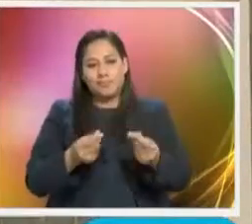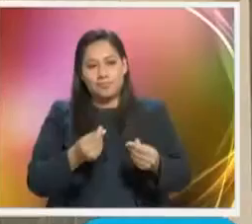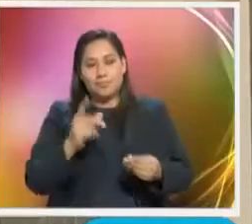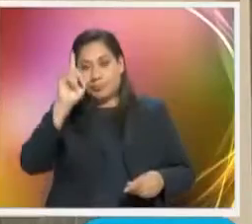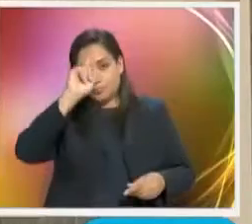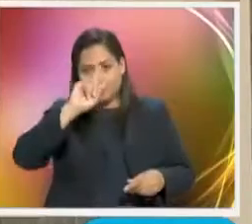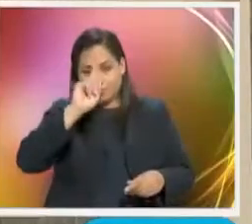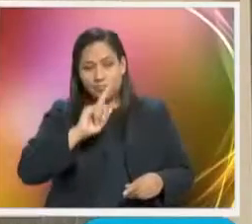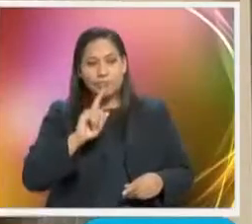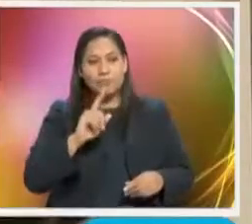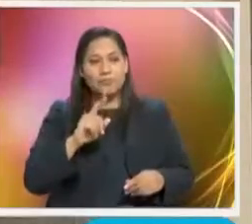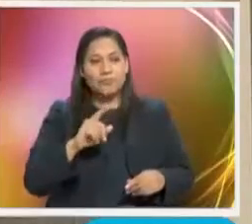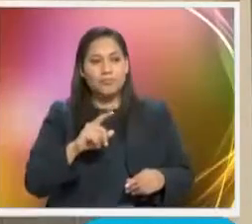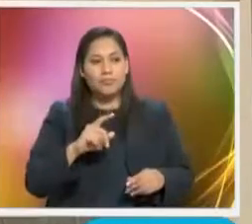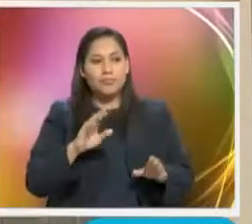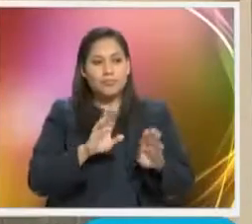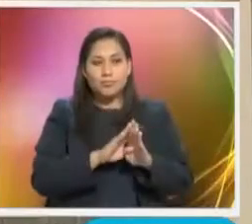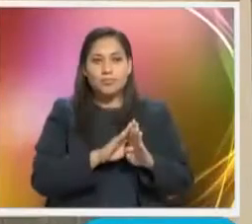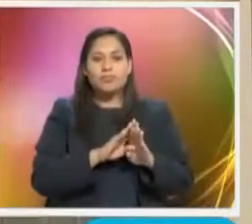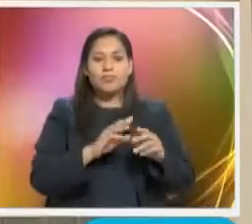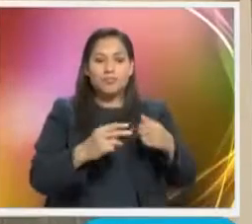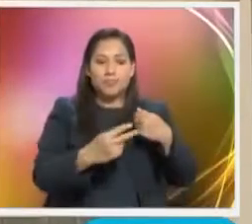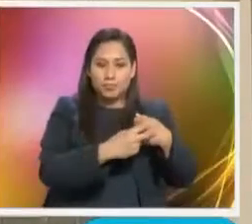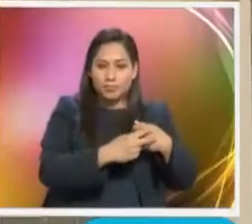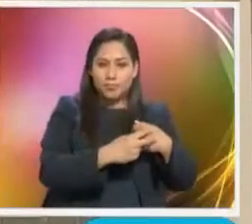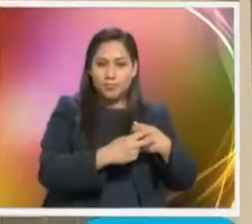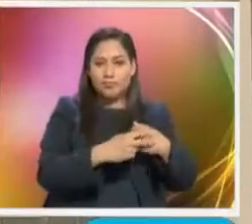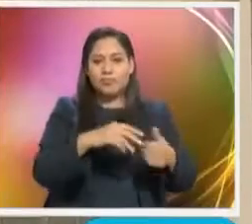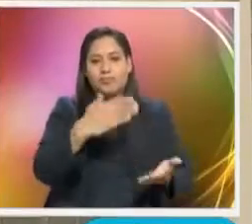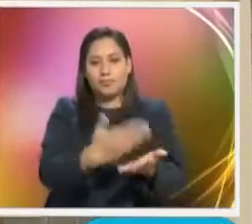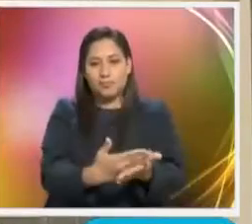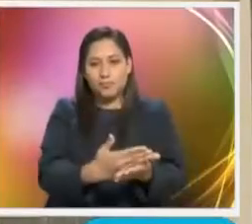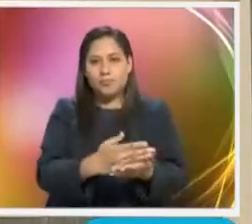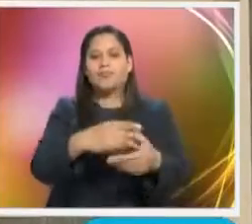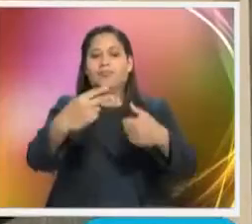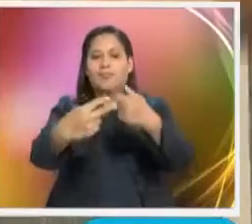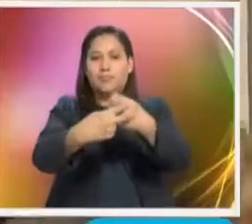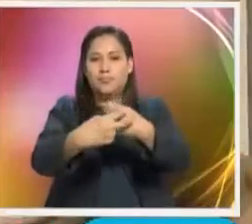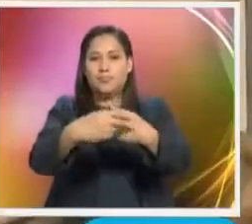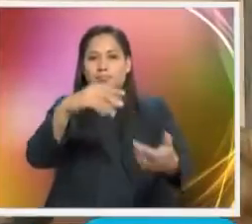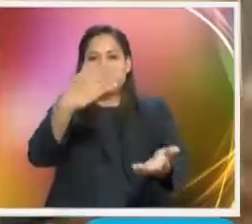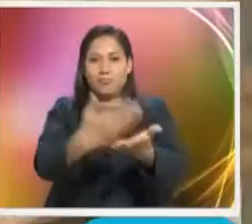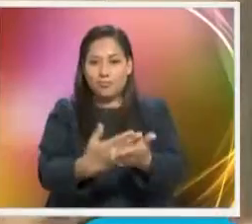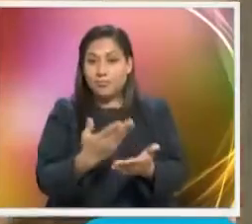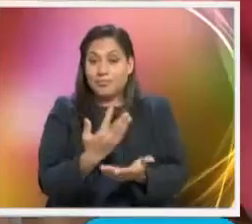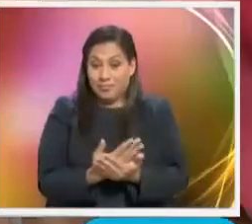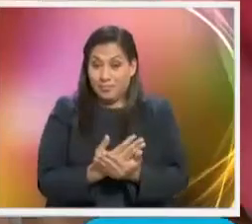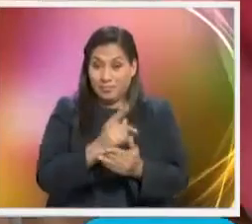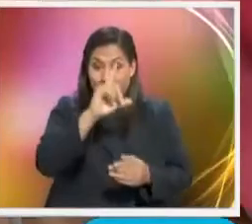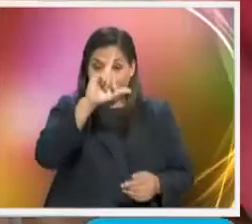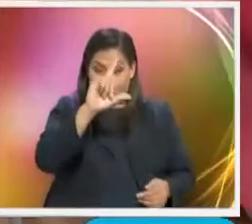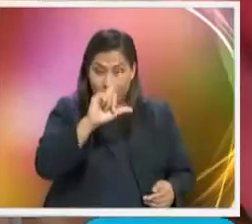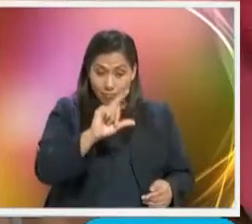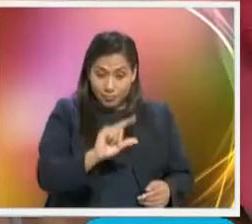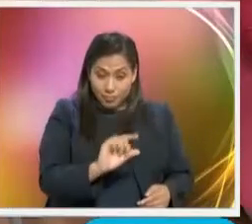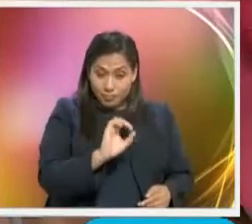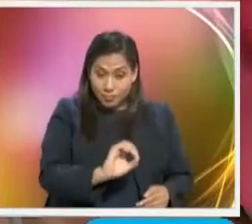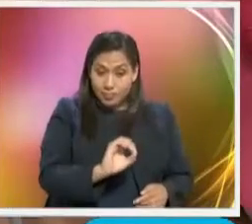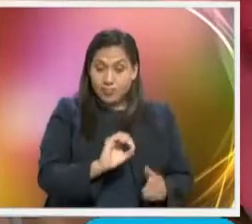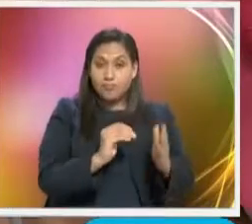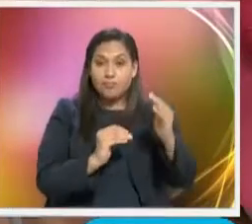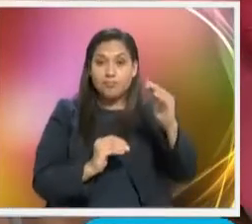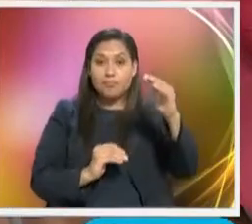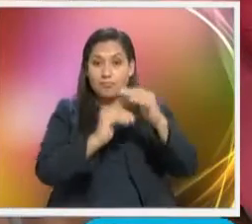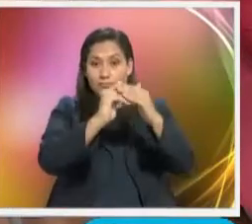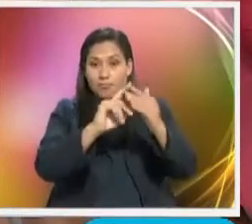recomienda que lo que hagamos es hacer microcargas, es decir, no esperar a que se vaya hasta cero, como antes hacíamos, Sí. y cargarlo hasta el 100 y dejarlo